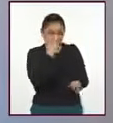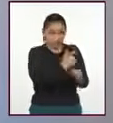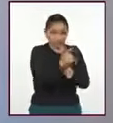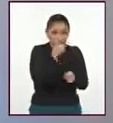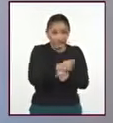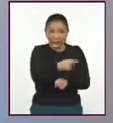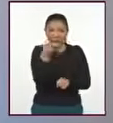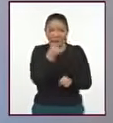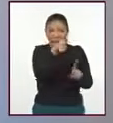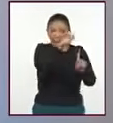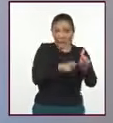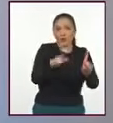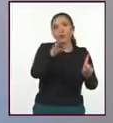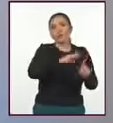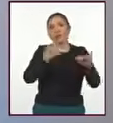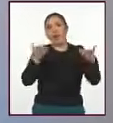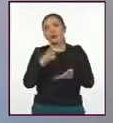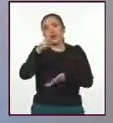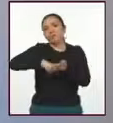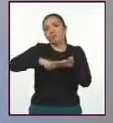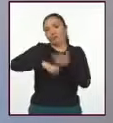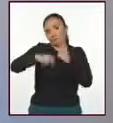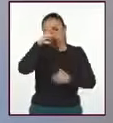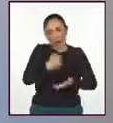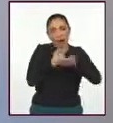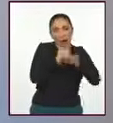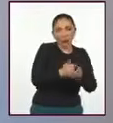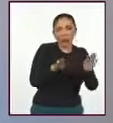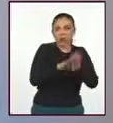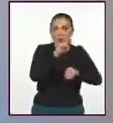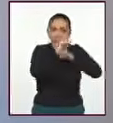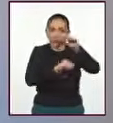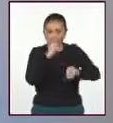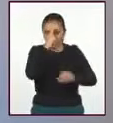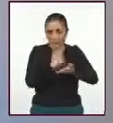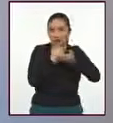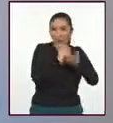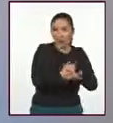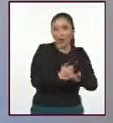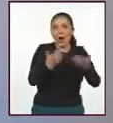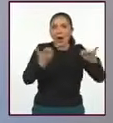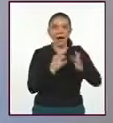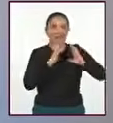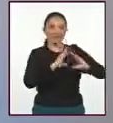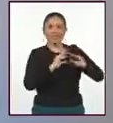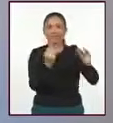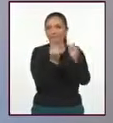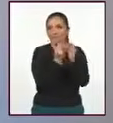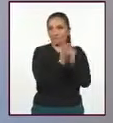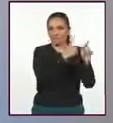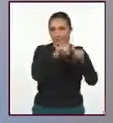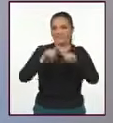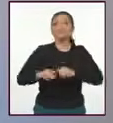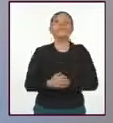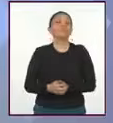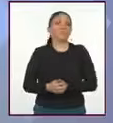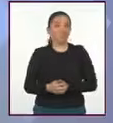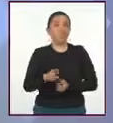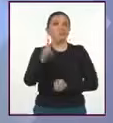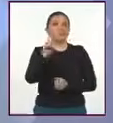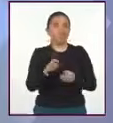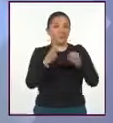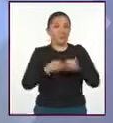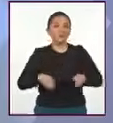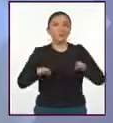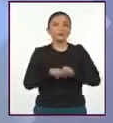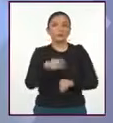hacer algunos ajustes a nuestra planeación, a la manera en la que desarrollamos las actividades. Qué importante esto que menciona,